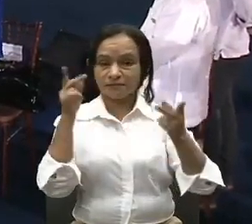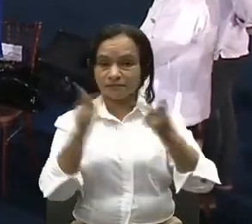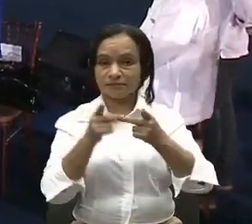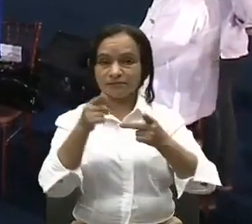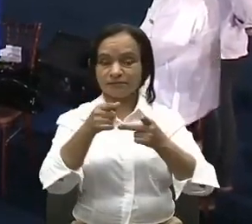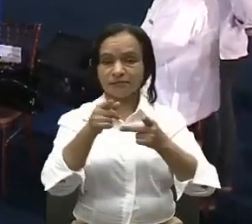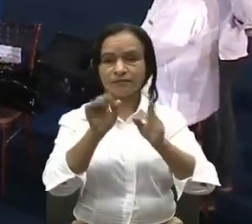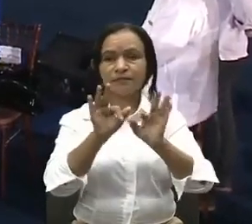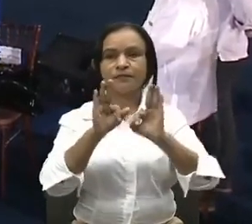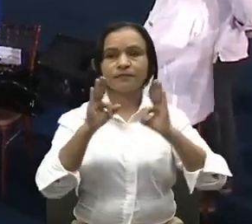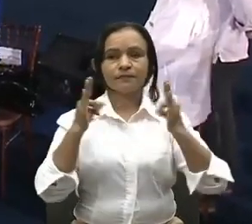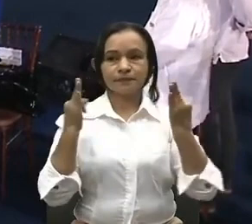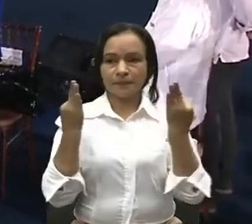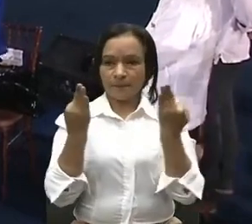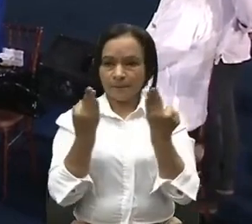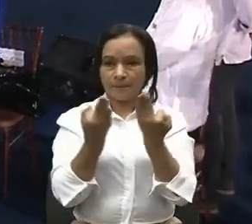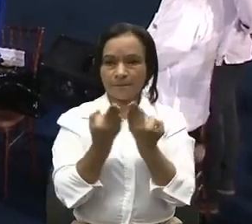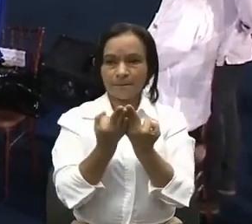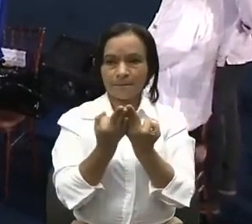en la familia.